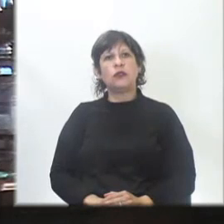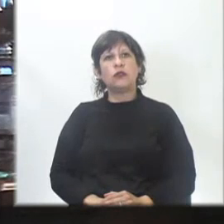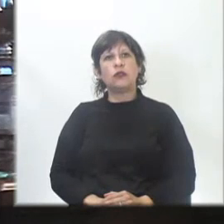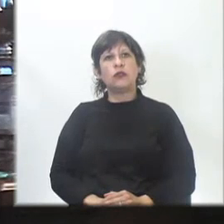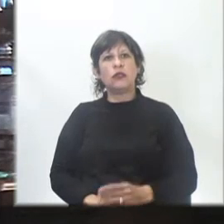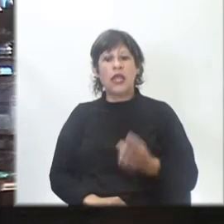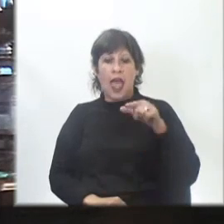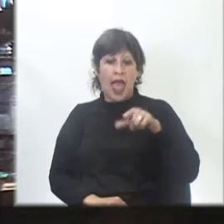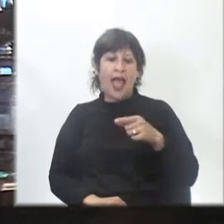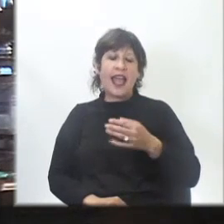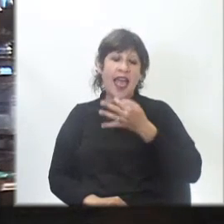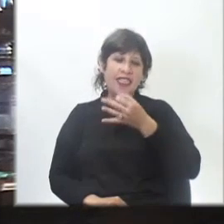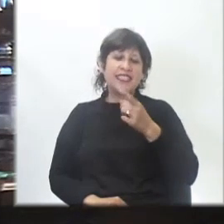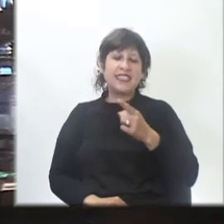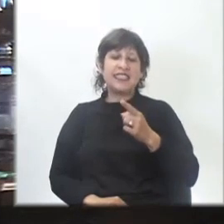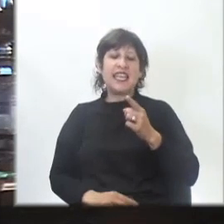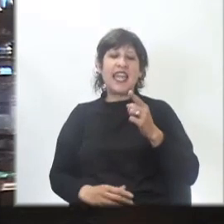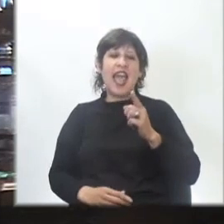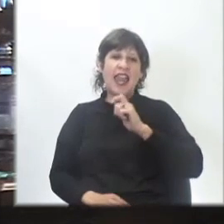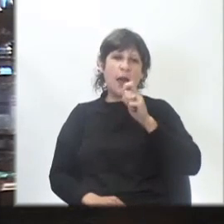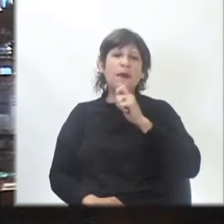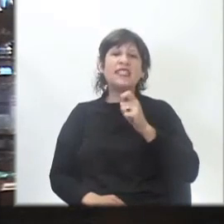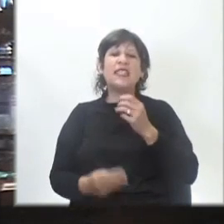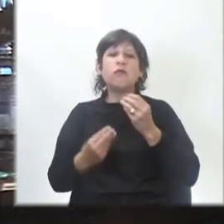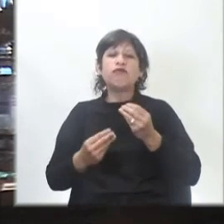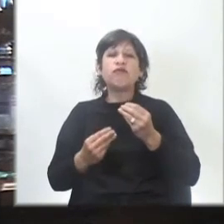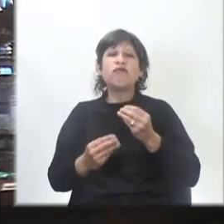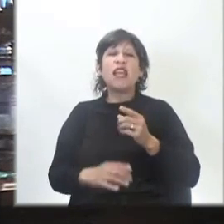¿A qué es lo que decía la prensa internacional